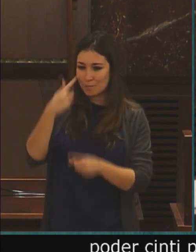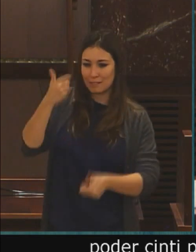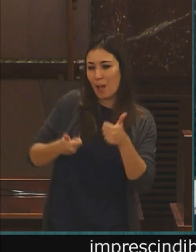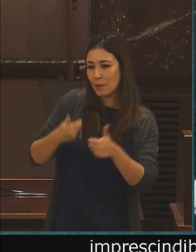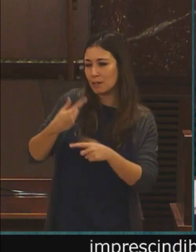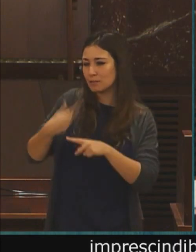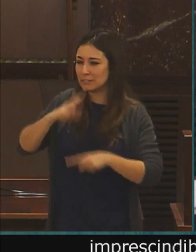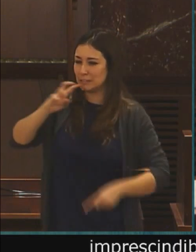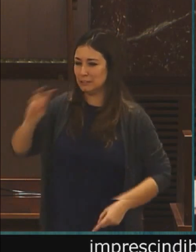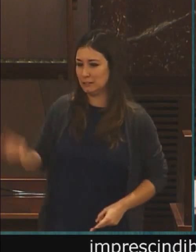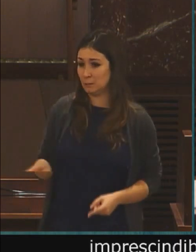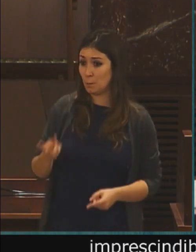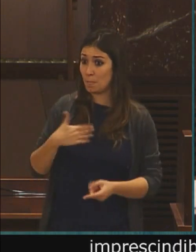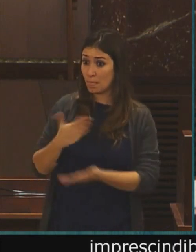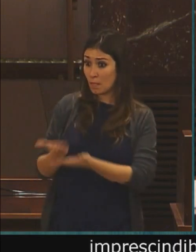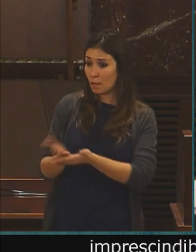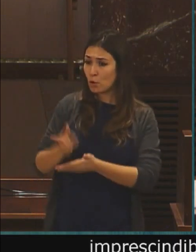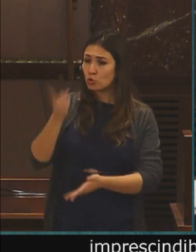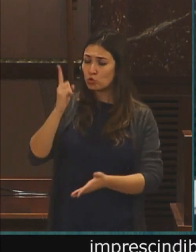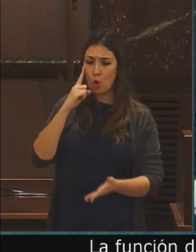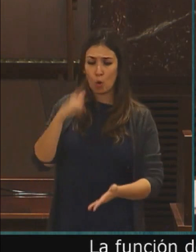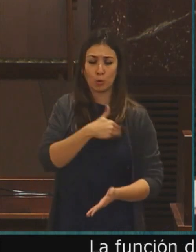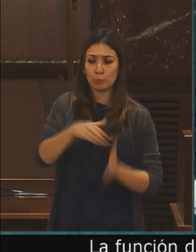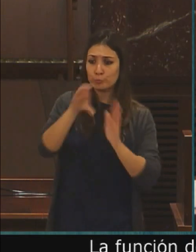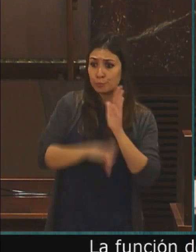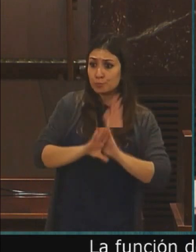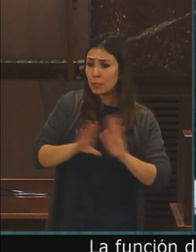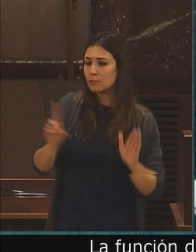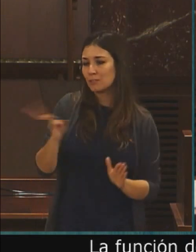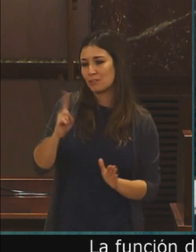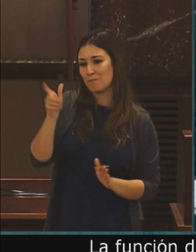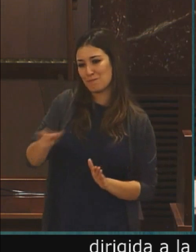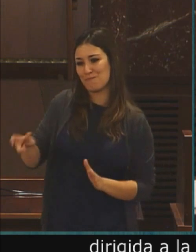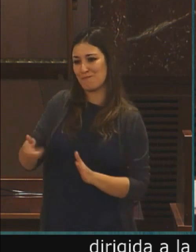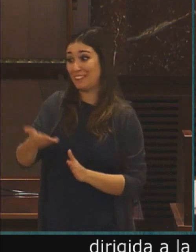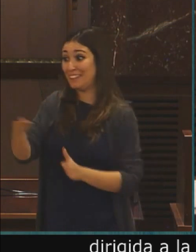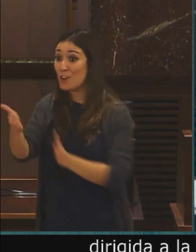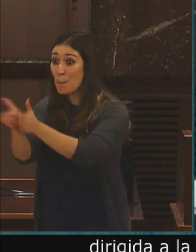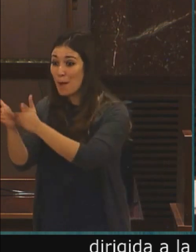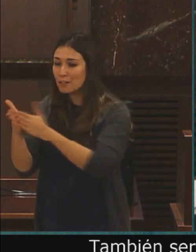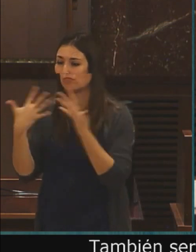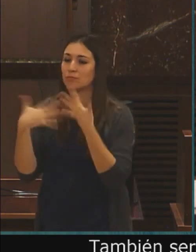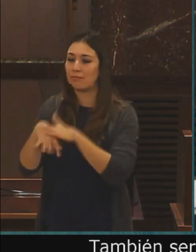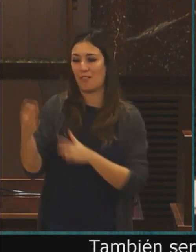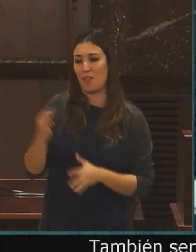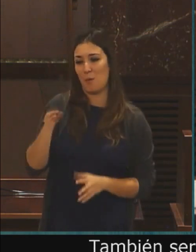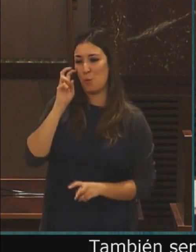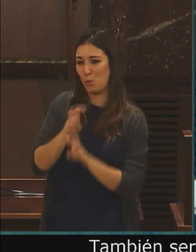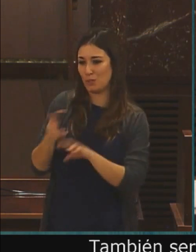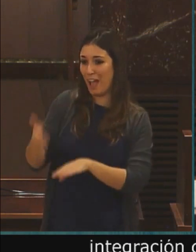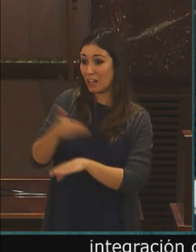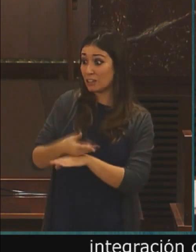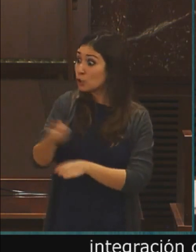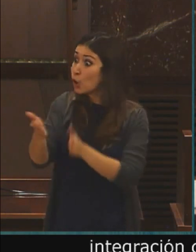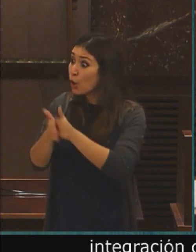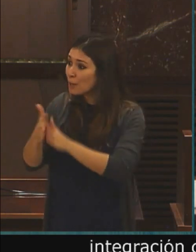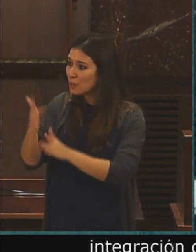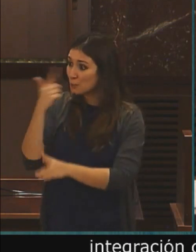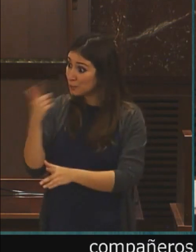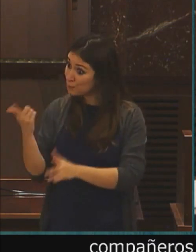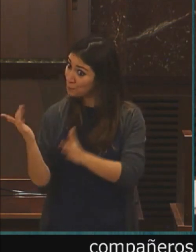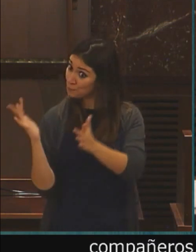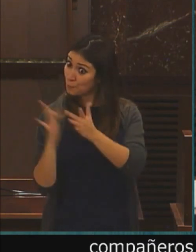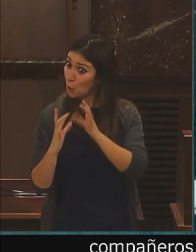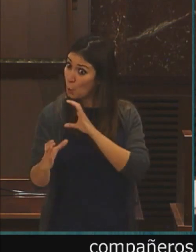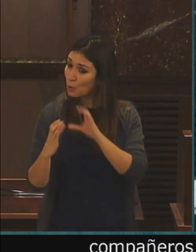función del mediador no solo irá dirigida a la parte académica. También será muy importante la integración con el resto de sus compañeros, para lo cual tendrá que enseñar a los mismos cómo